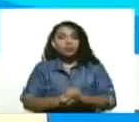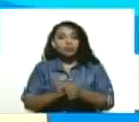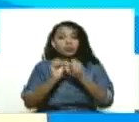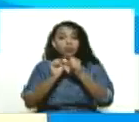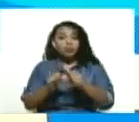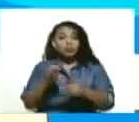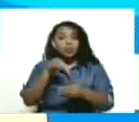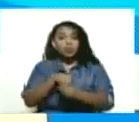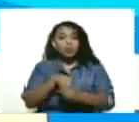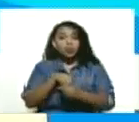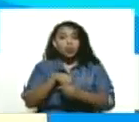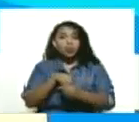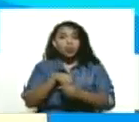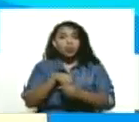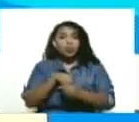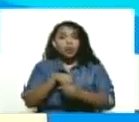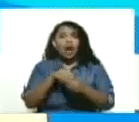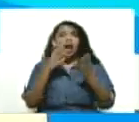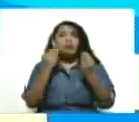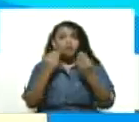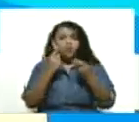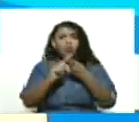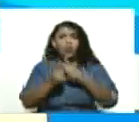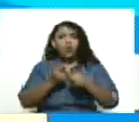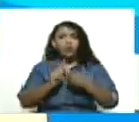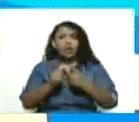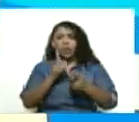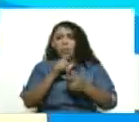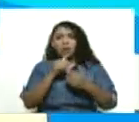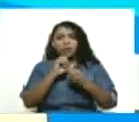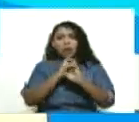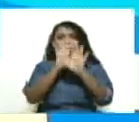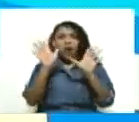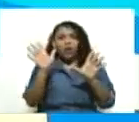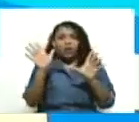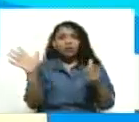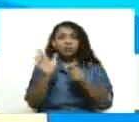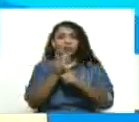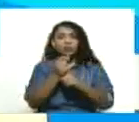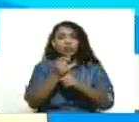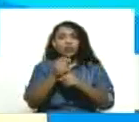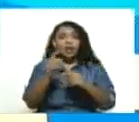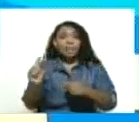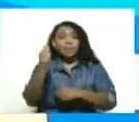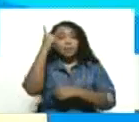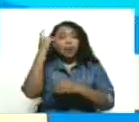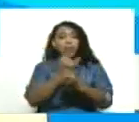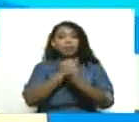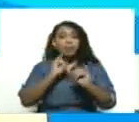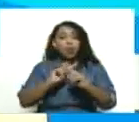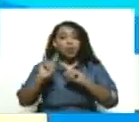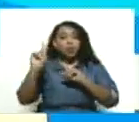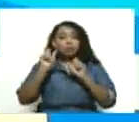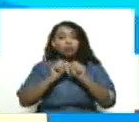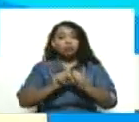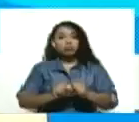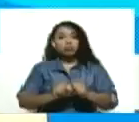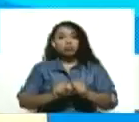quedado inconcluso hay muchas cosas inconclusas hay muchas cosas que se lograron en la primera Independencia pero otras que se quedaron